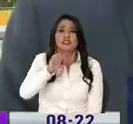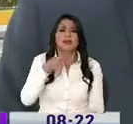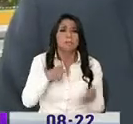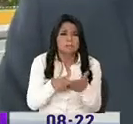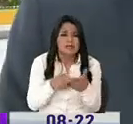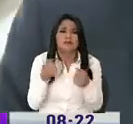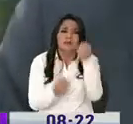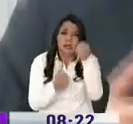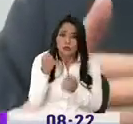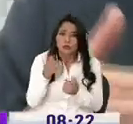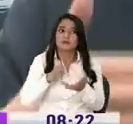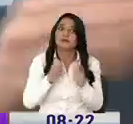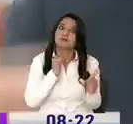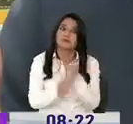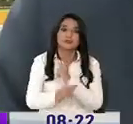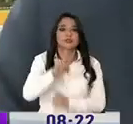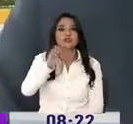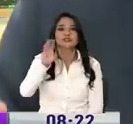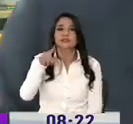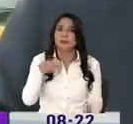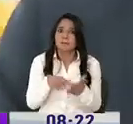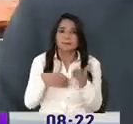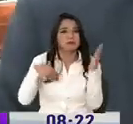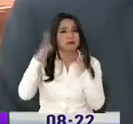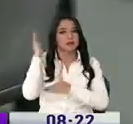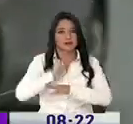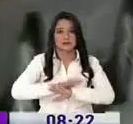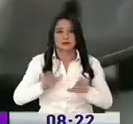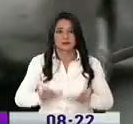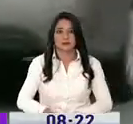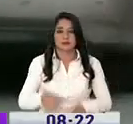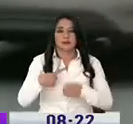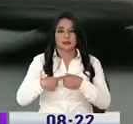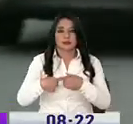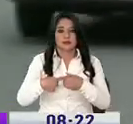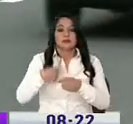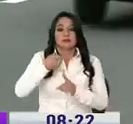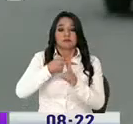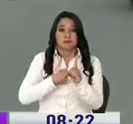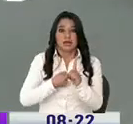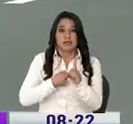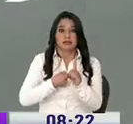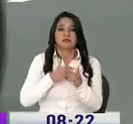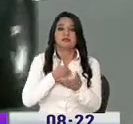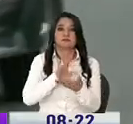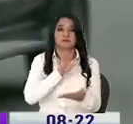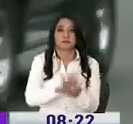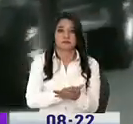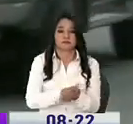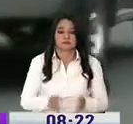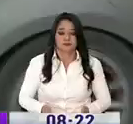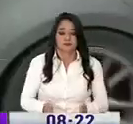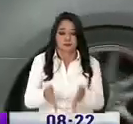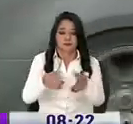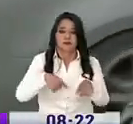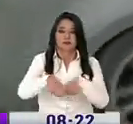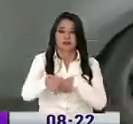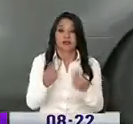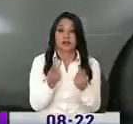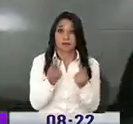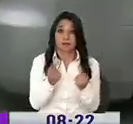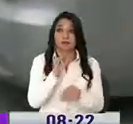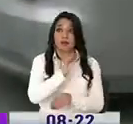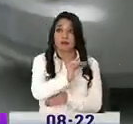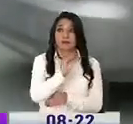decir, estamos excediendo ya 180.000 vehículos en la ciudad. Durante el primer mes de aplicación del denominado carril express, no se sancionará